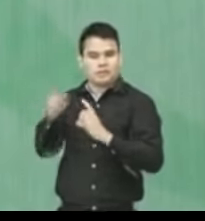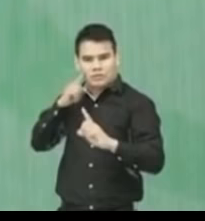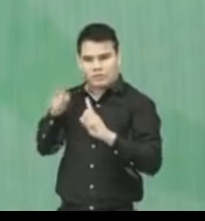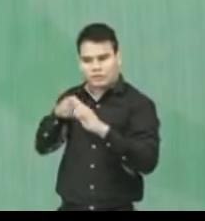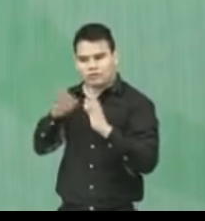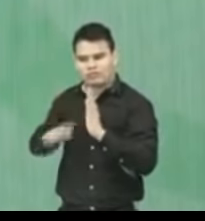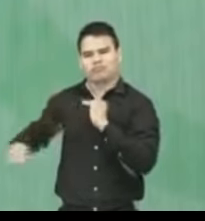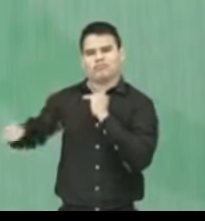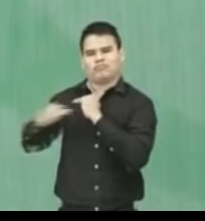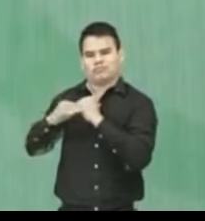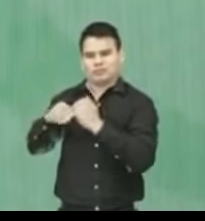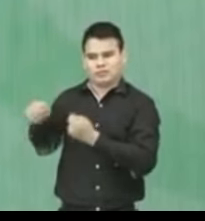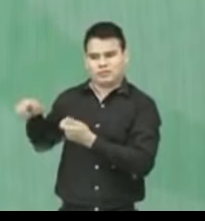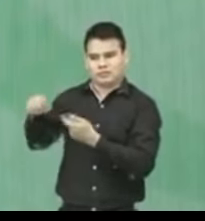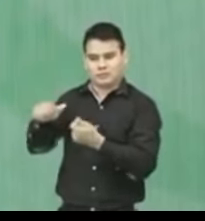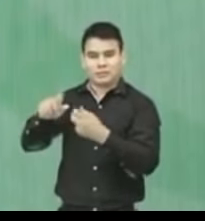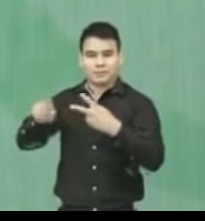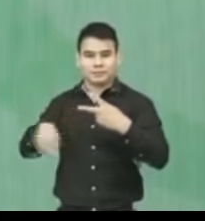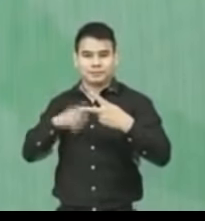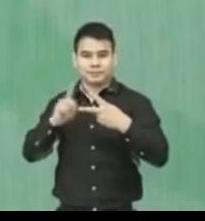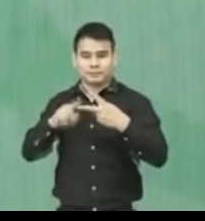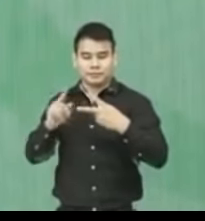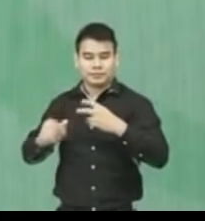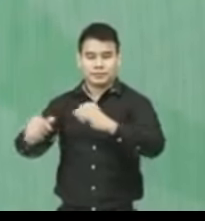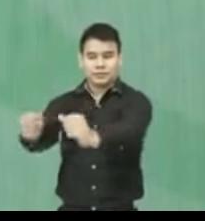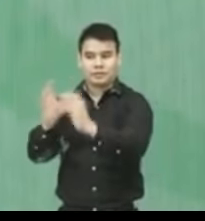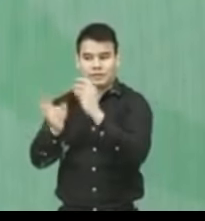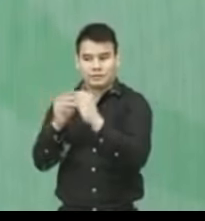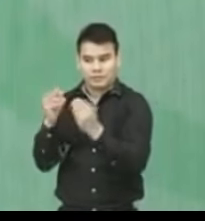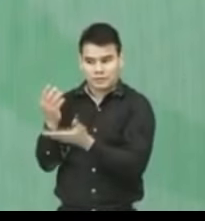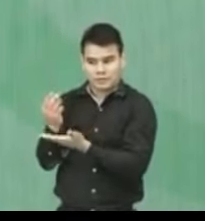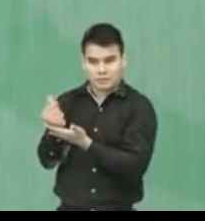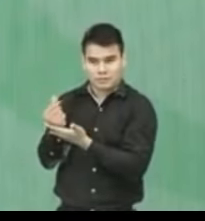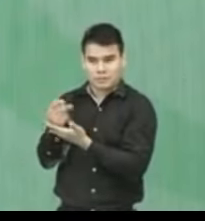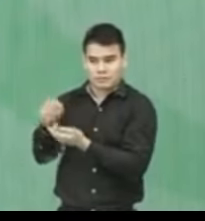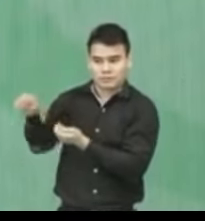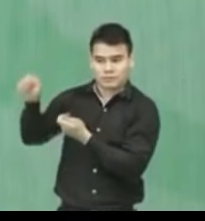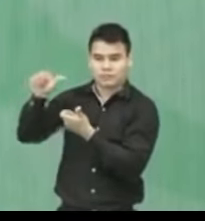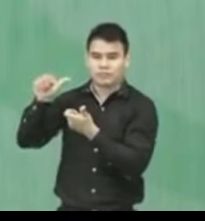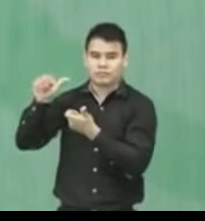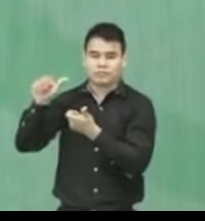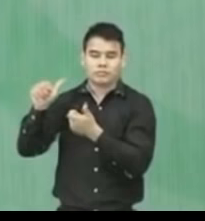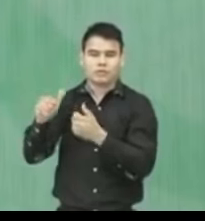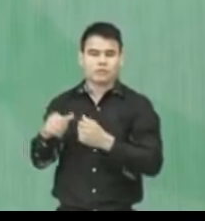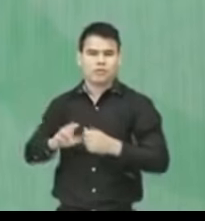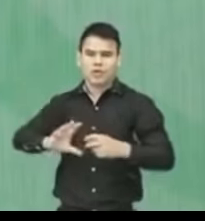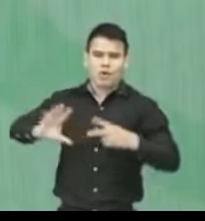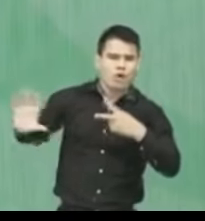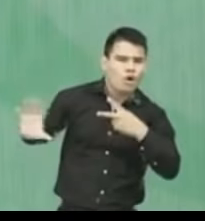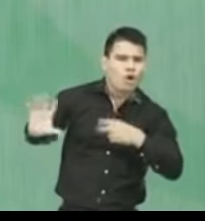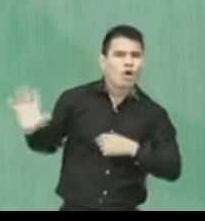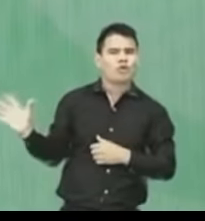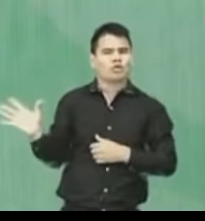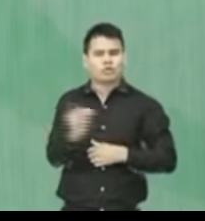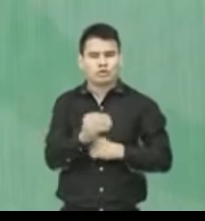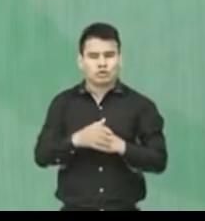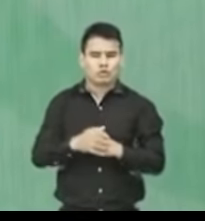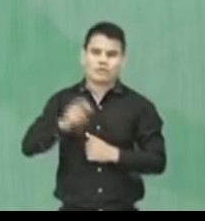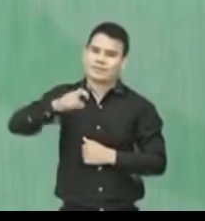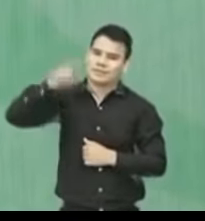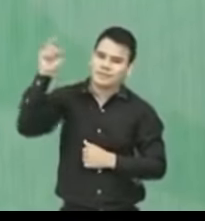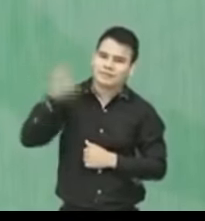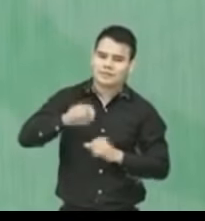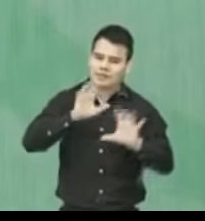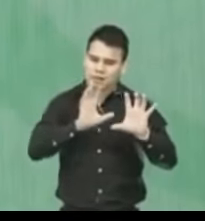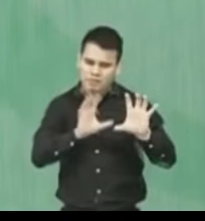equidad y tener también la estabilización de las finanzas públicas los países todos a tener